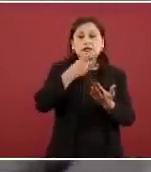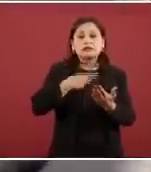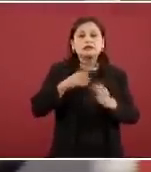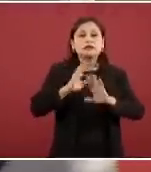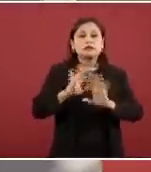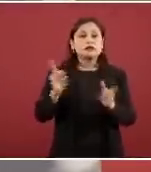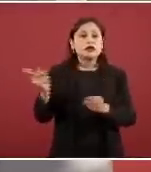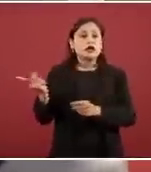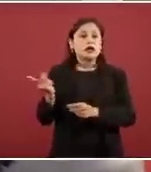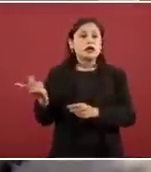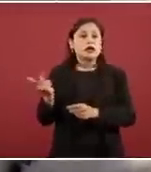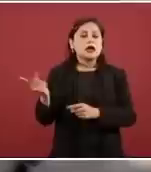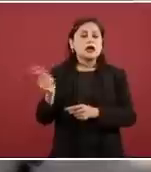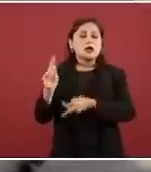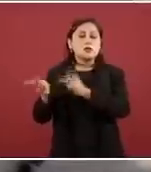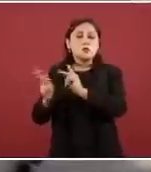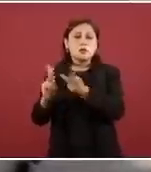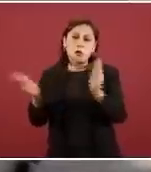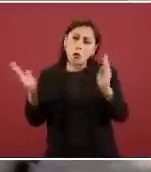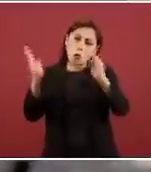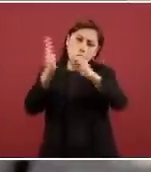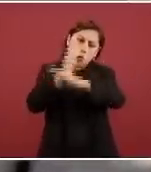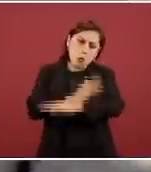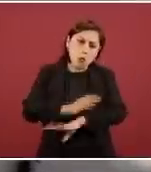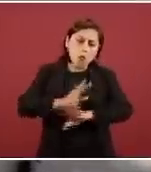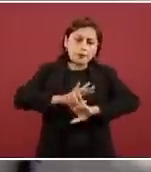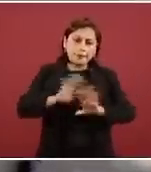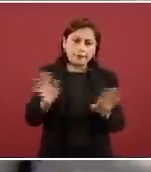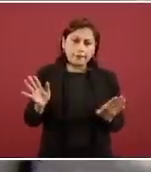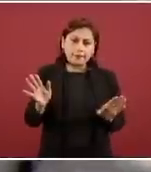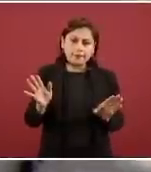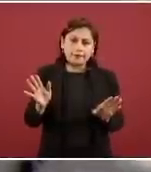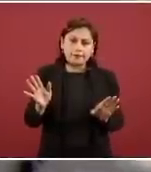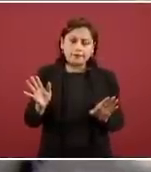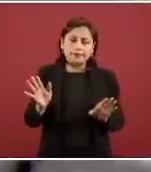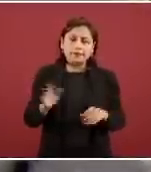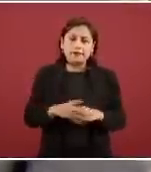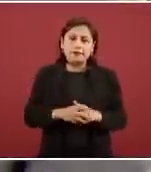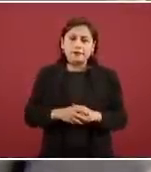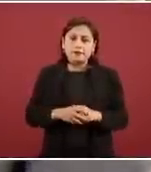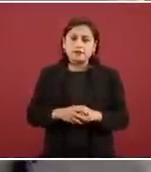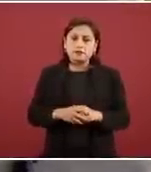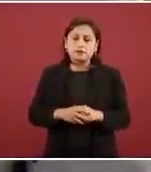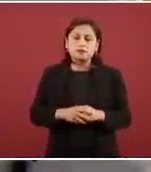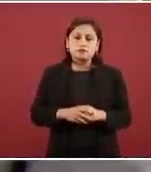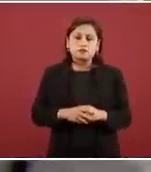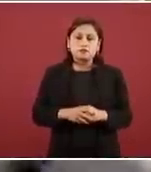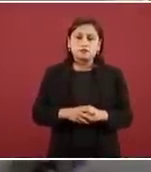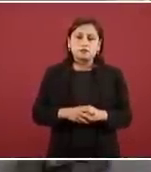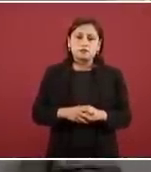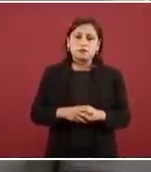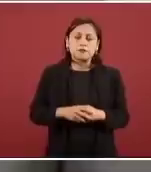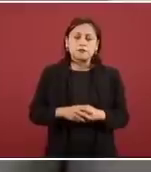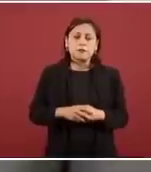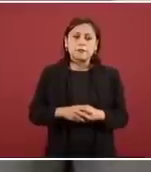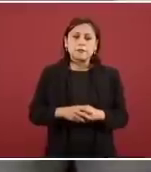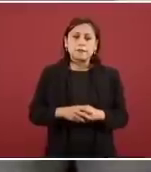conciliación entre las partes y que habían dejado